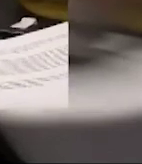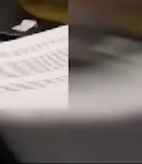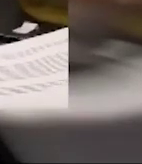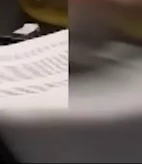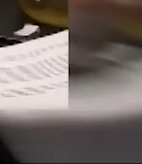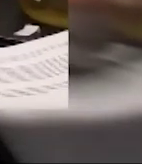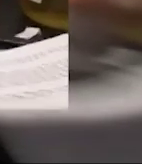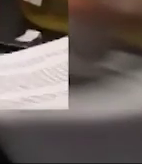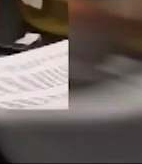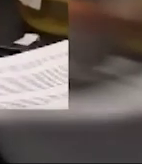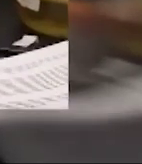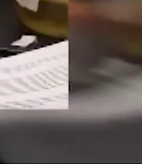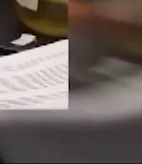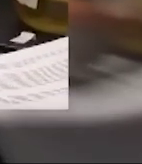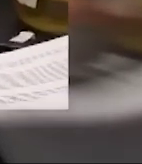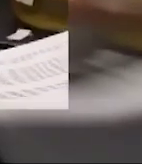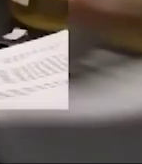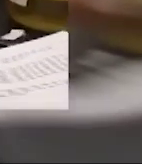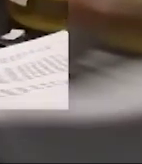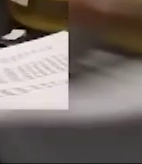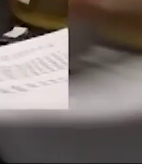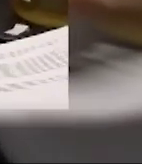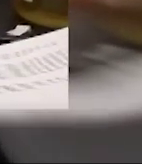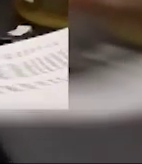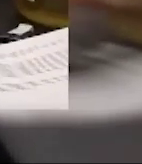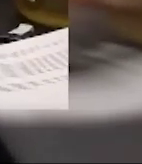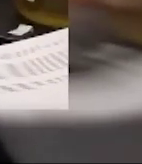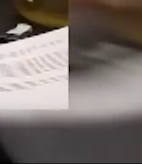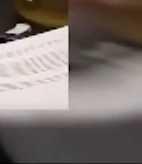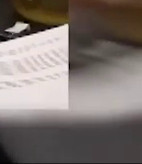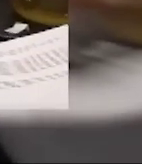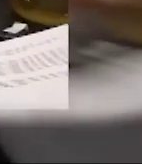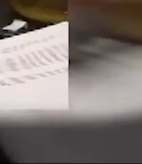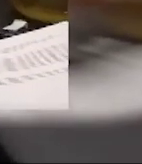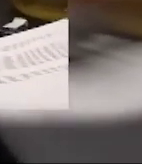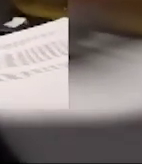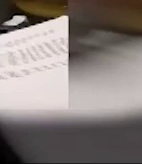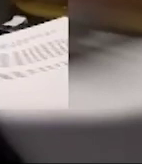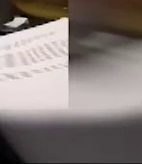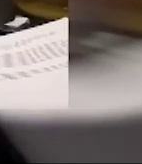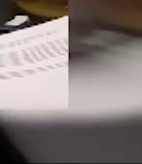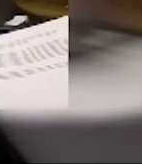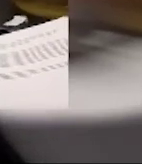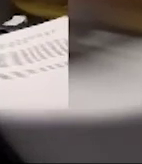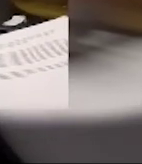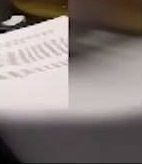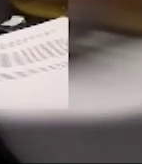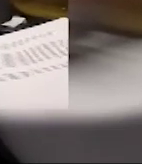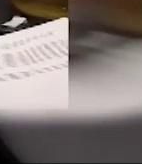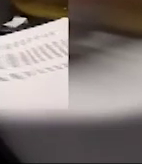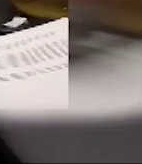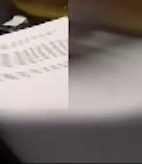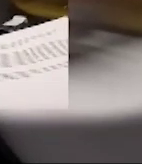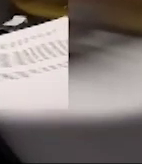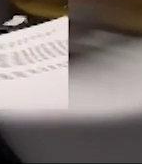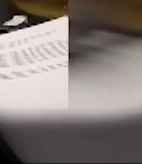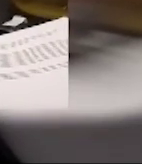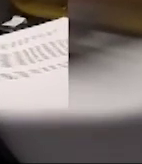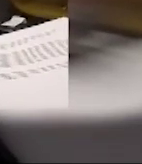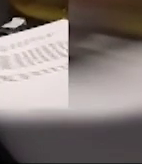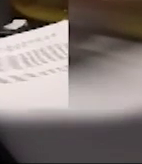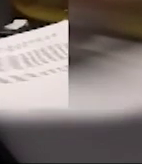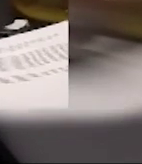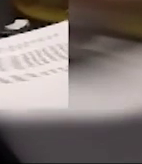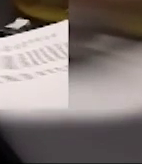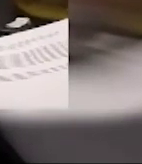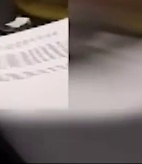la reacción de Briggs-Rauscher. Esta reacción química se basa en colocar por este orden las siguientes soluciones: yodato potásico